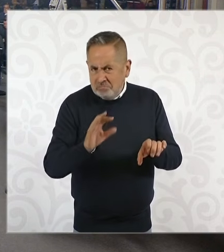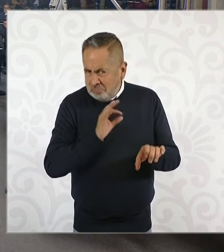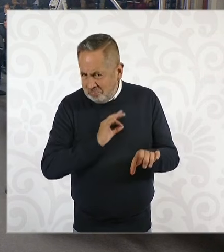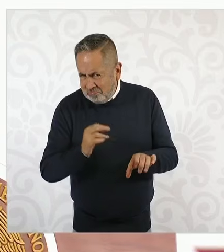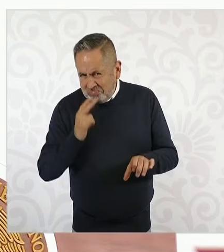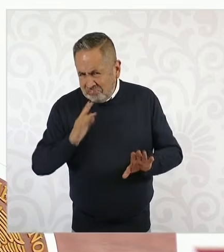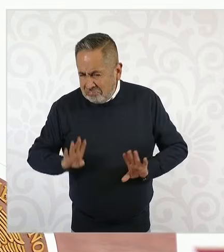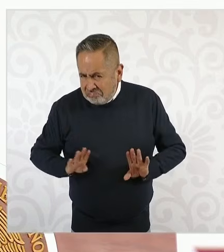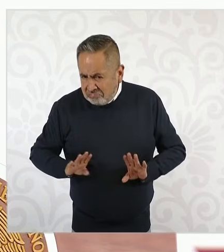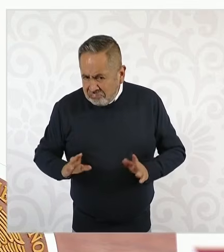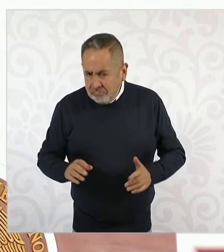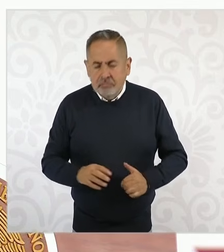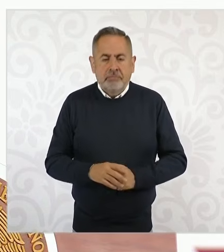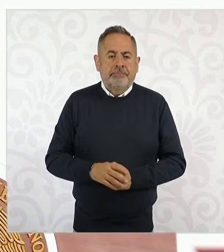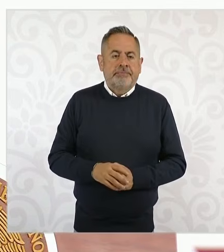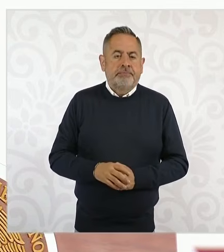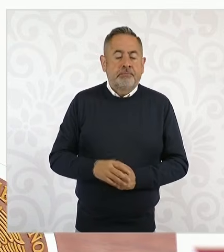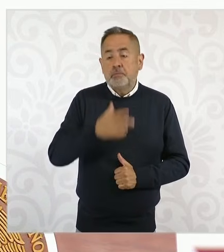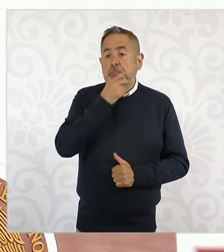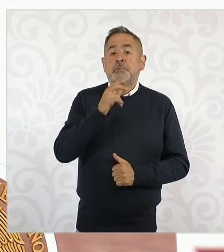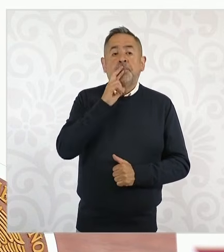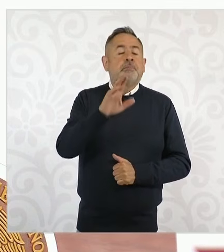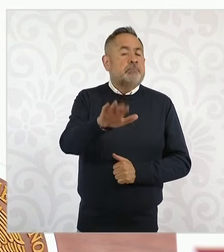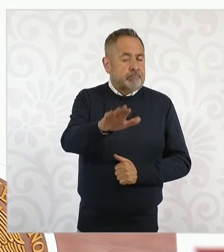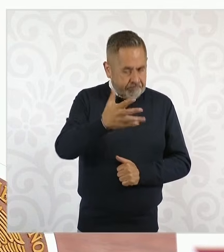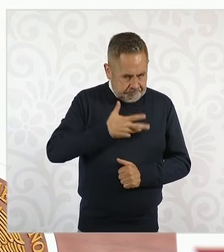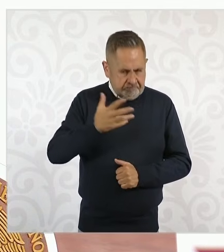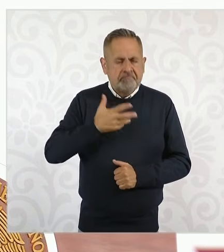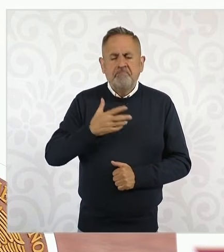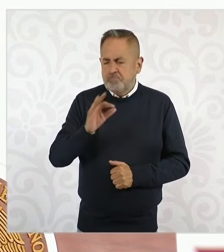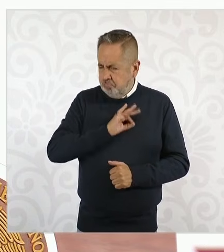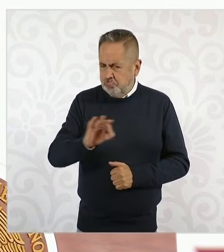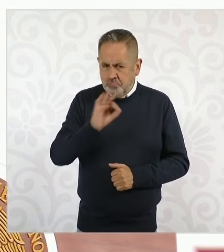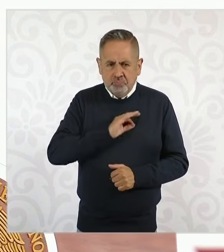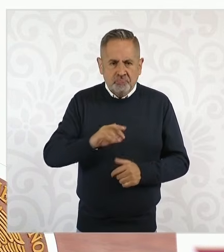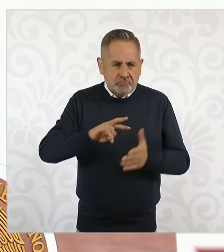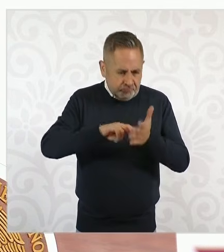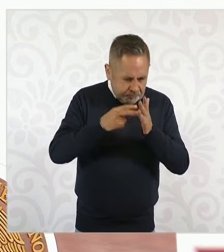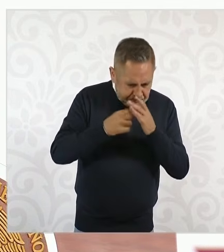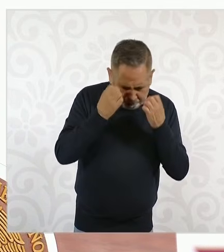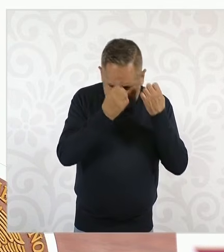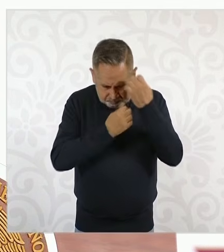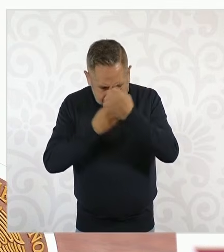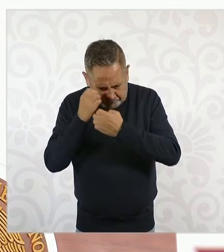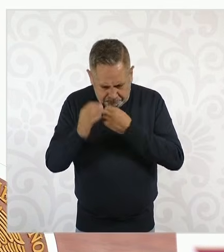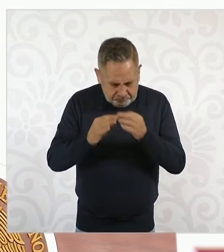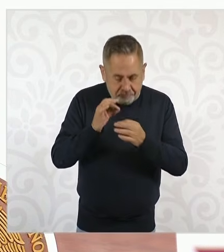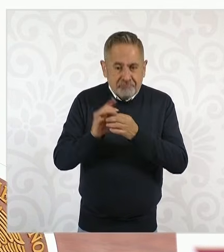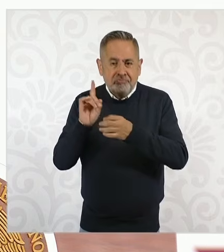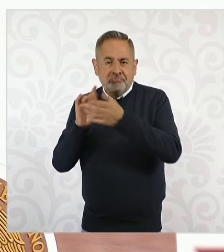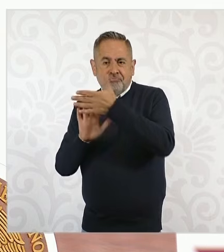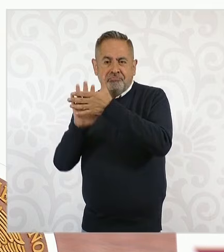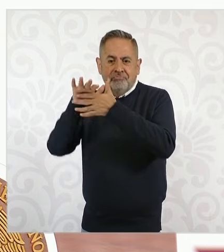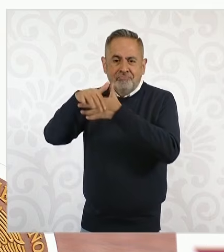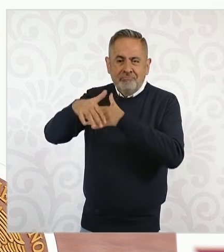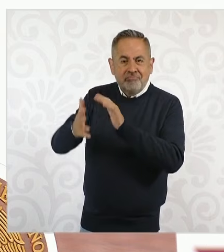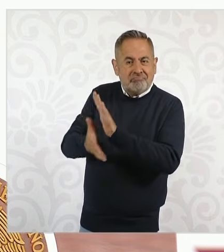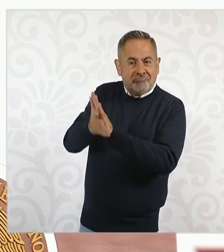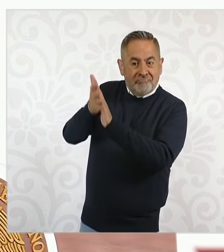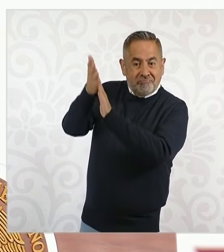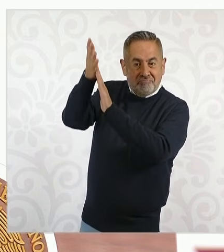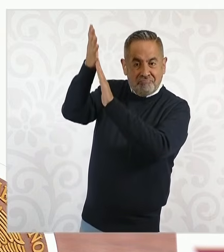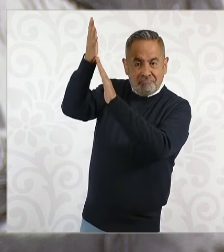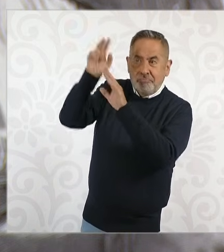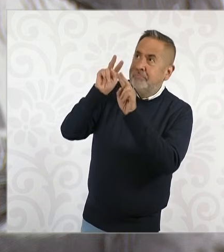ya tenemos un proyecto técnico. En la parte de la cortina incluso se realizaron trabajos el